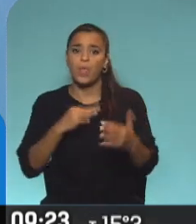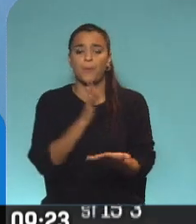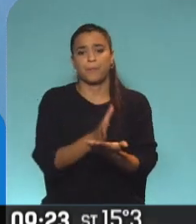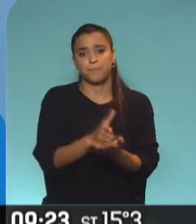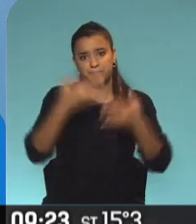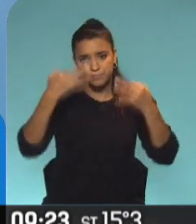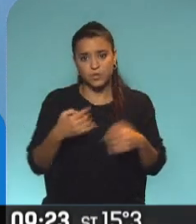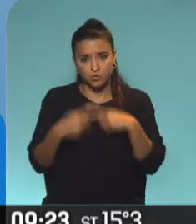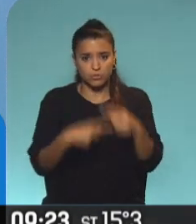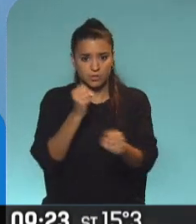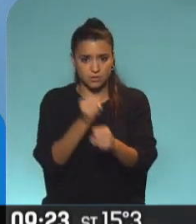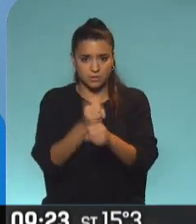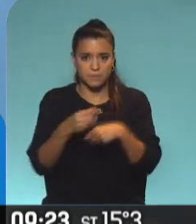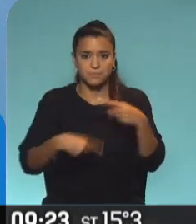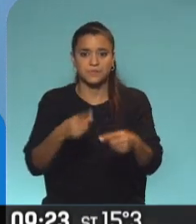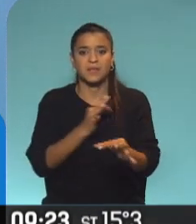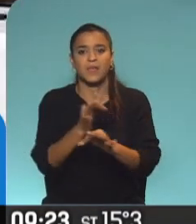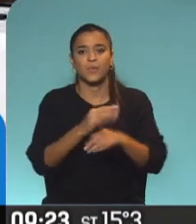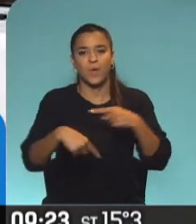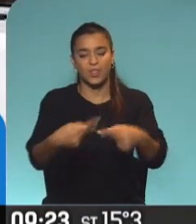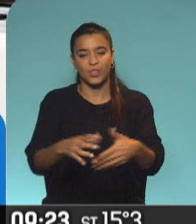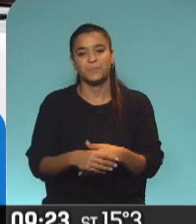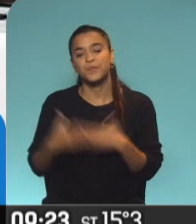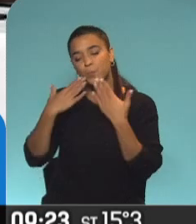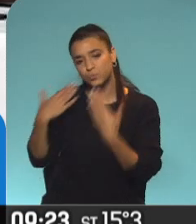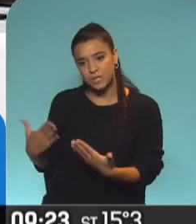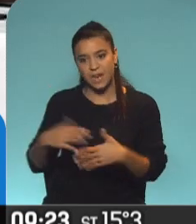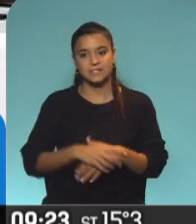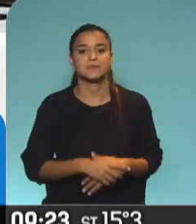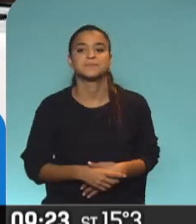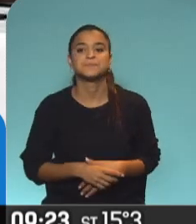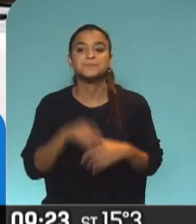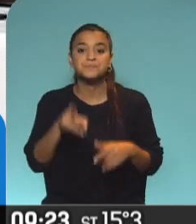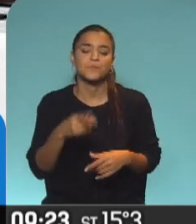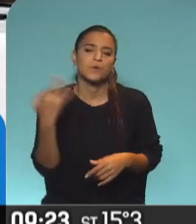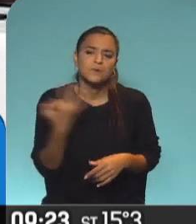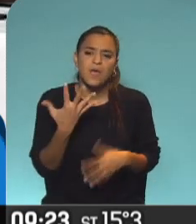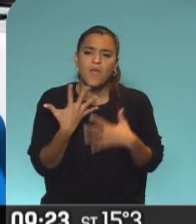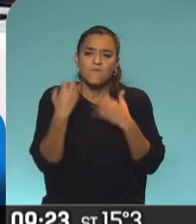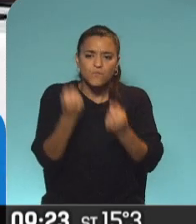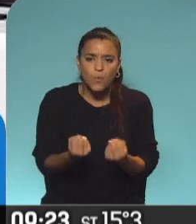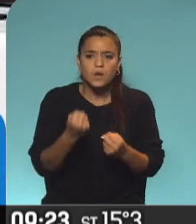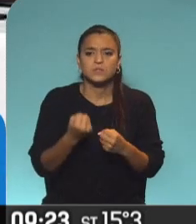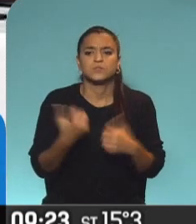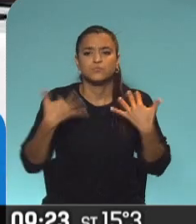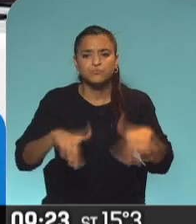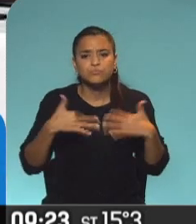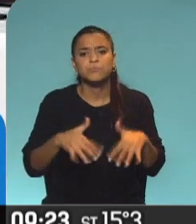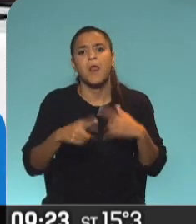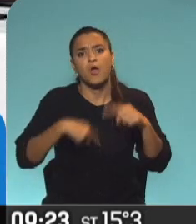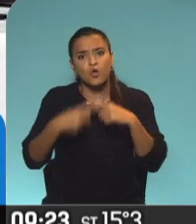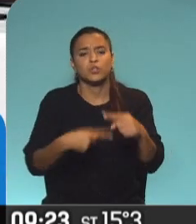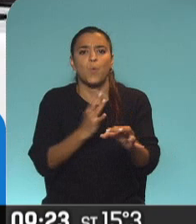eso seguiremos trabajando y seguimos educando. Muchísimas gracias. Es extraordinario el esfuerzo que se está realizando para